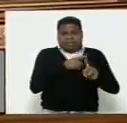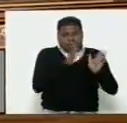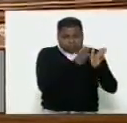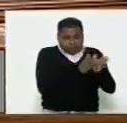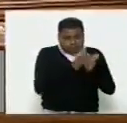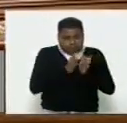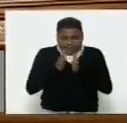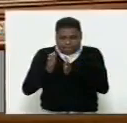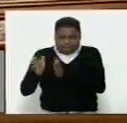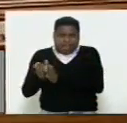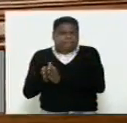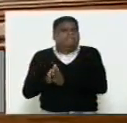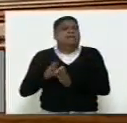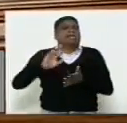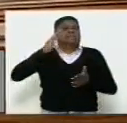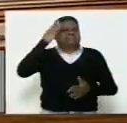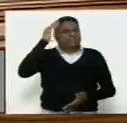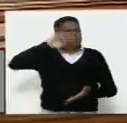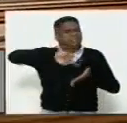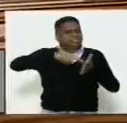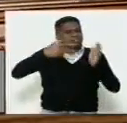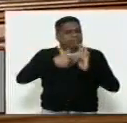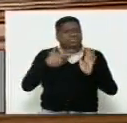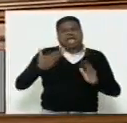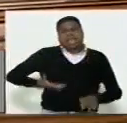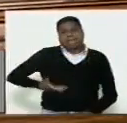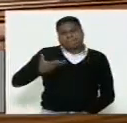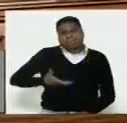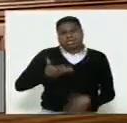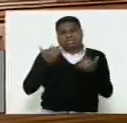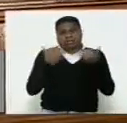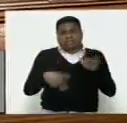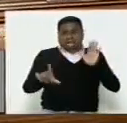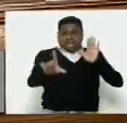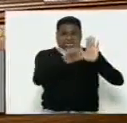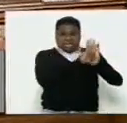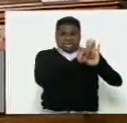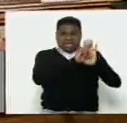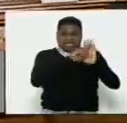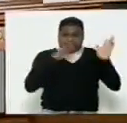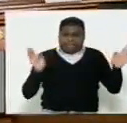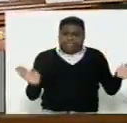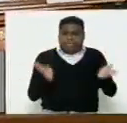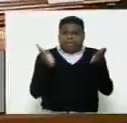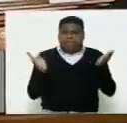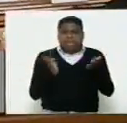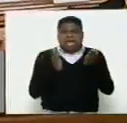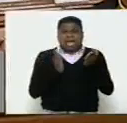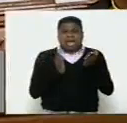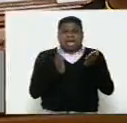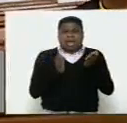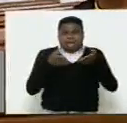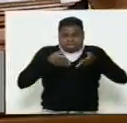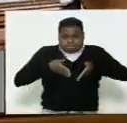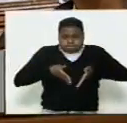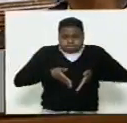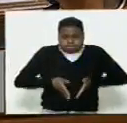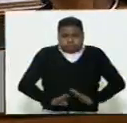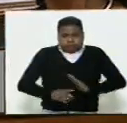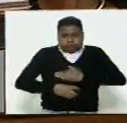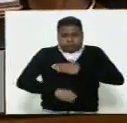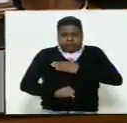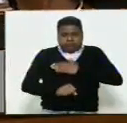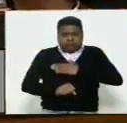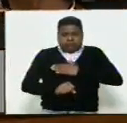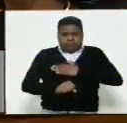una magnitud de lo que significa la importancia de esta ley de promoción y protección al parto humanizado, basta